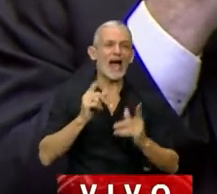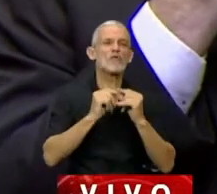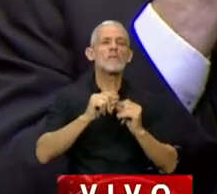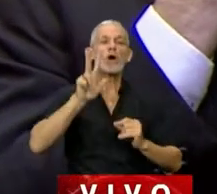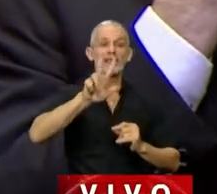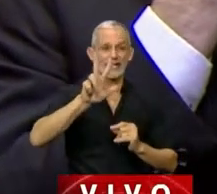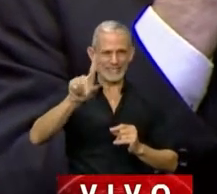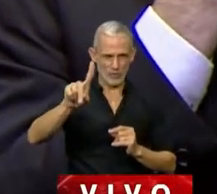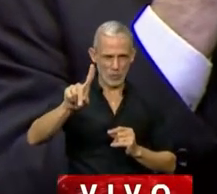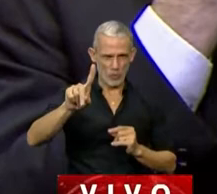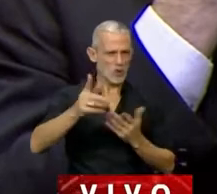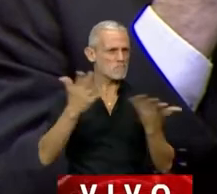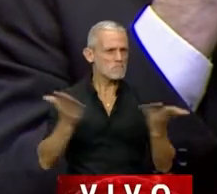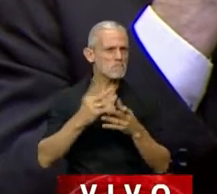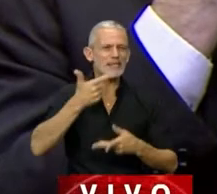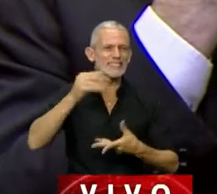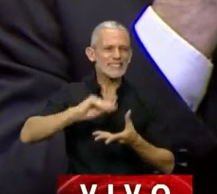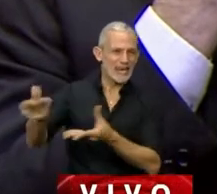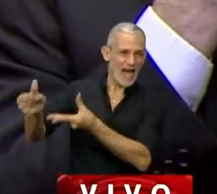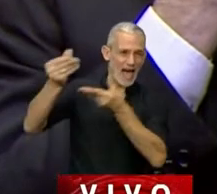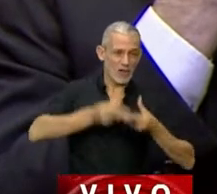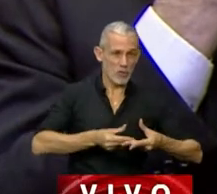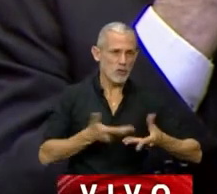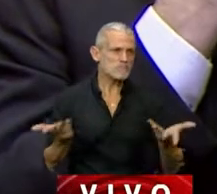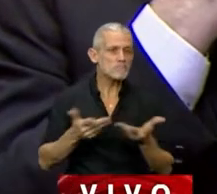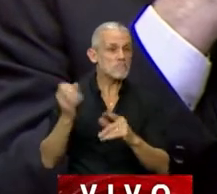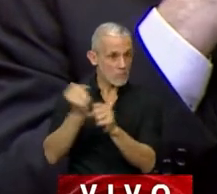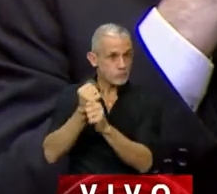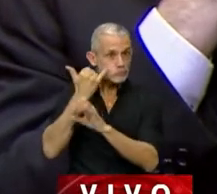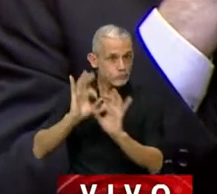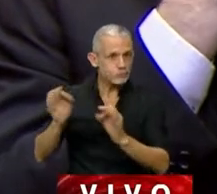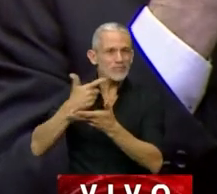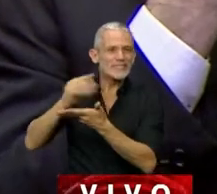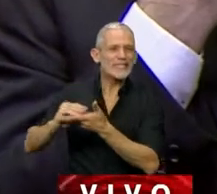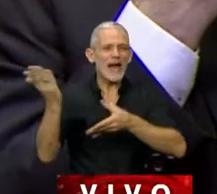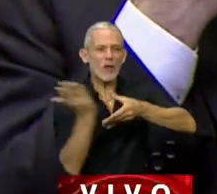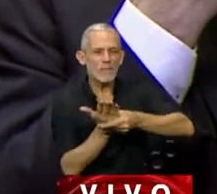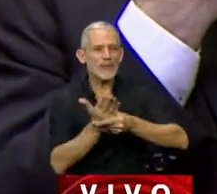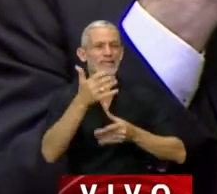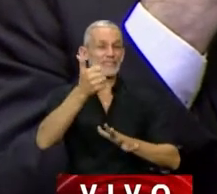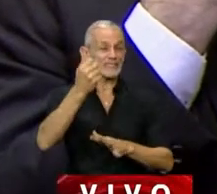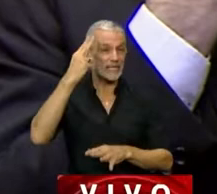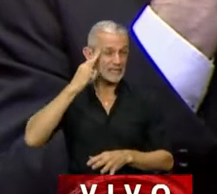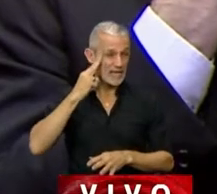31, que viene del Senado de la Nación con media sanción, con el expediente